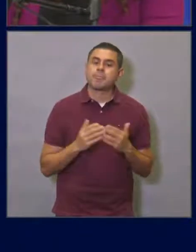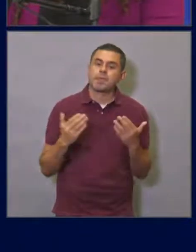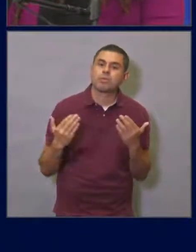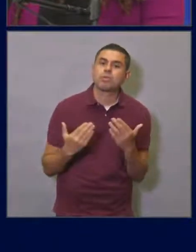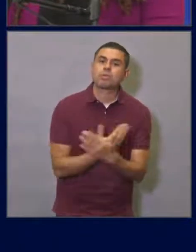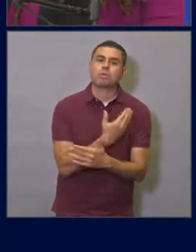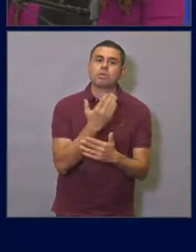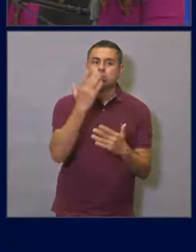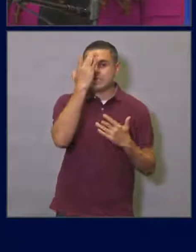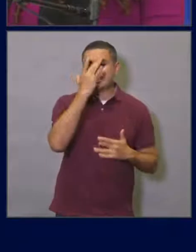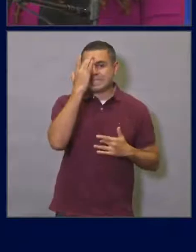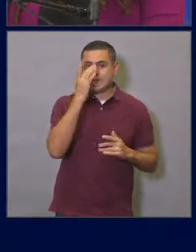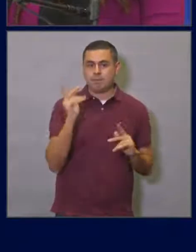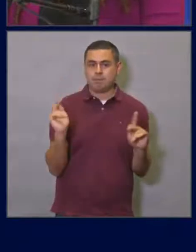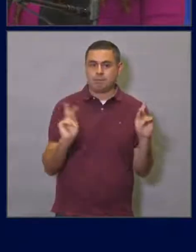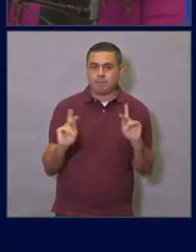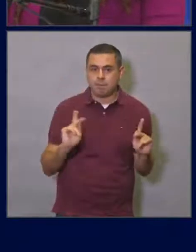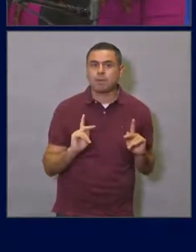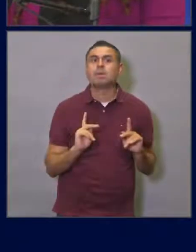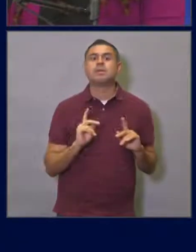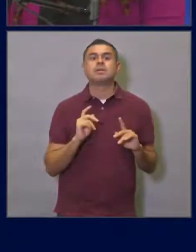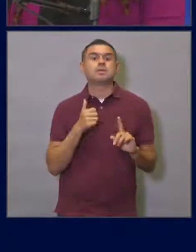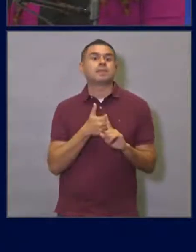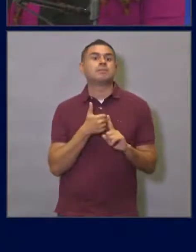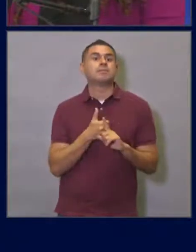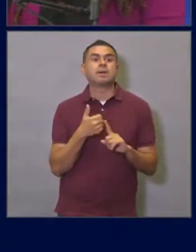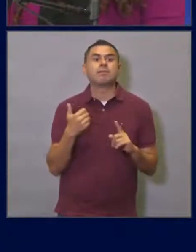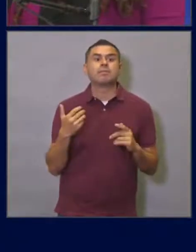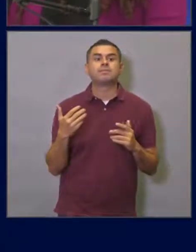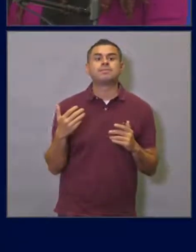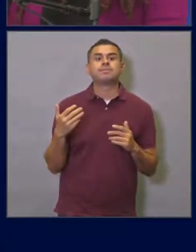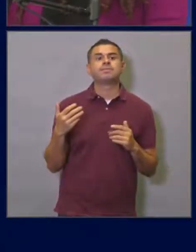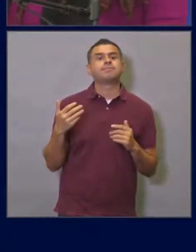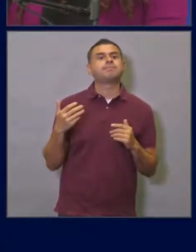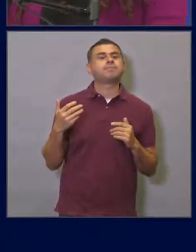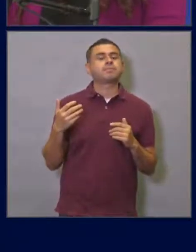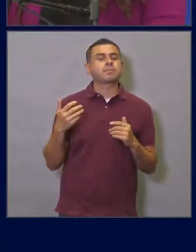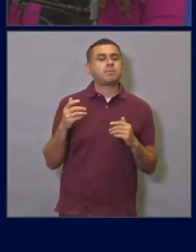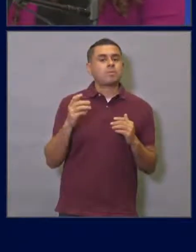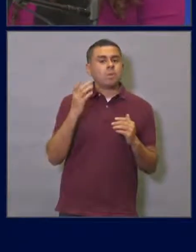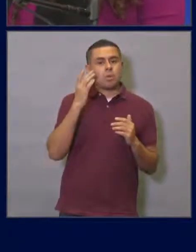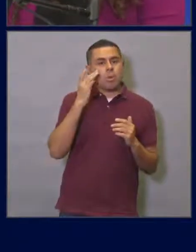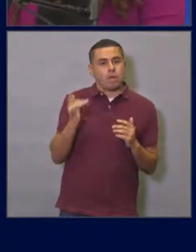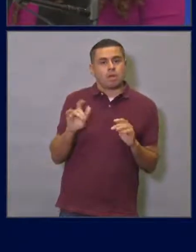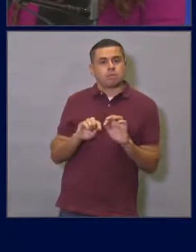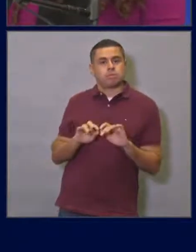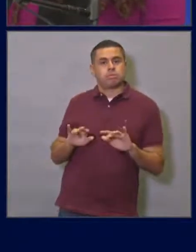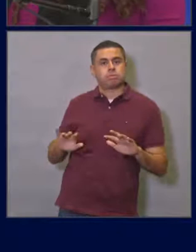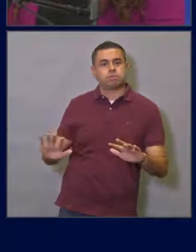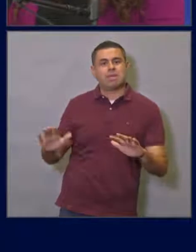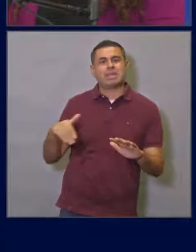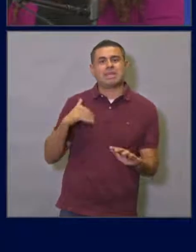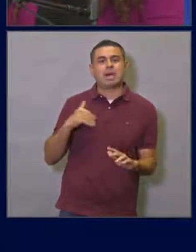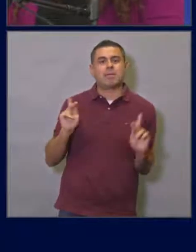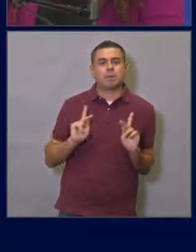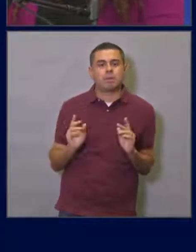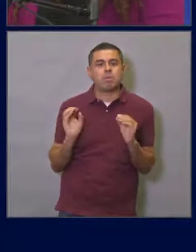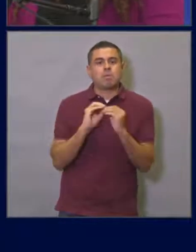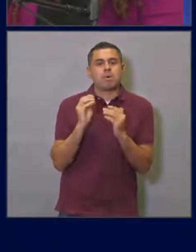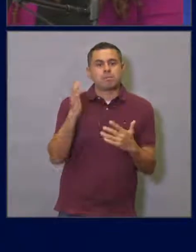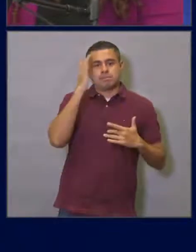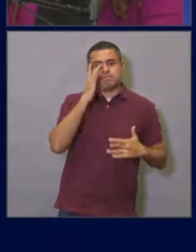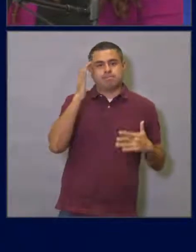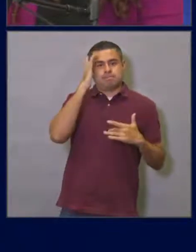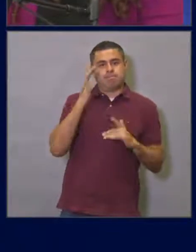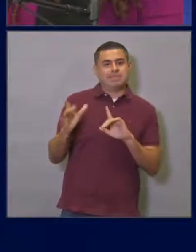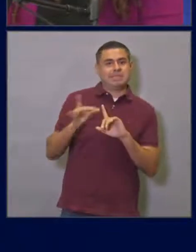nuevos entre las personas más jóvenes está incrementando en nuestro condado. Y como bien sabemos, este es un